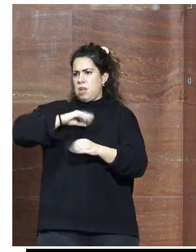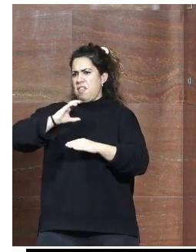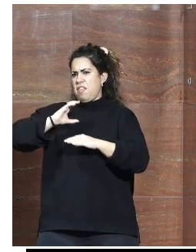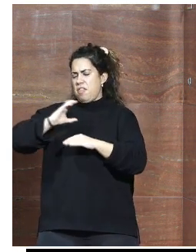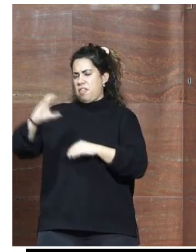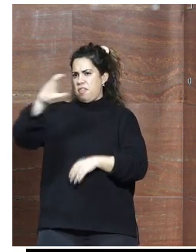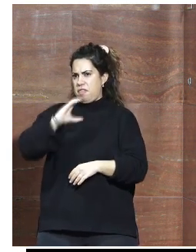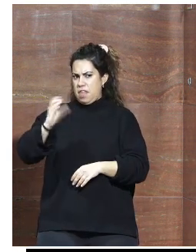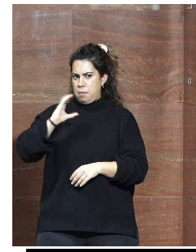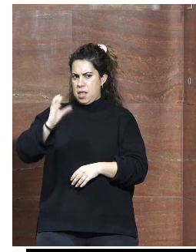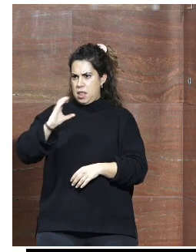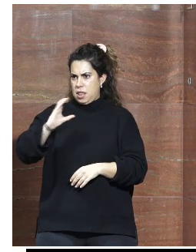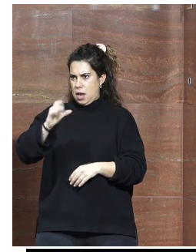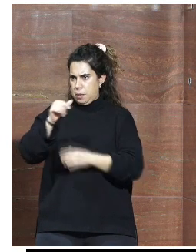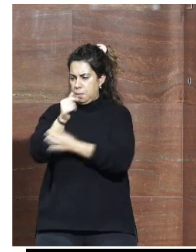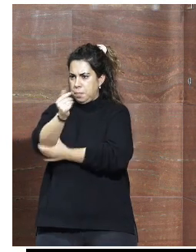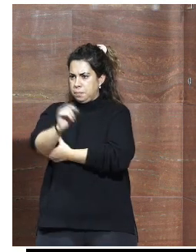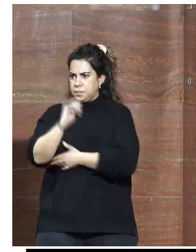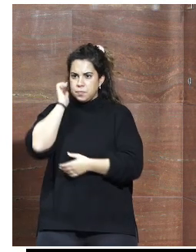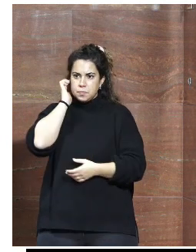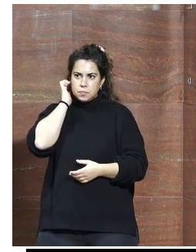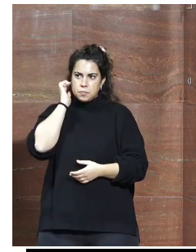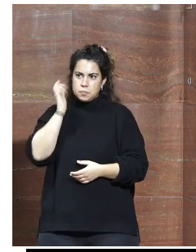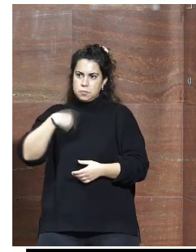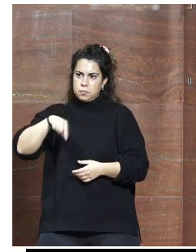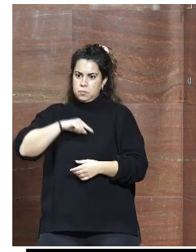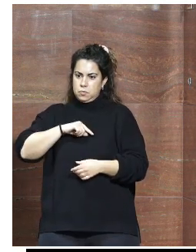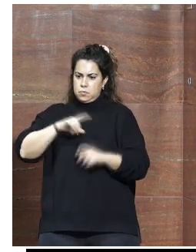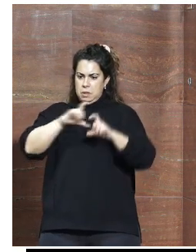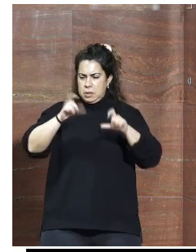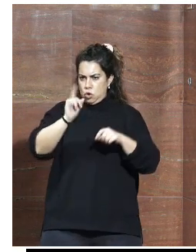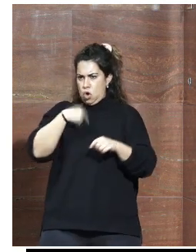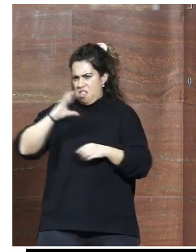no como Accedes, eso es nuestra empresa, sino como CERMI.